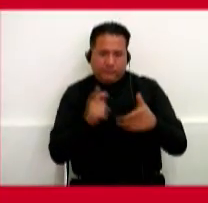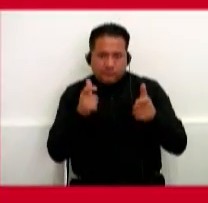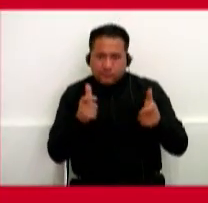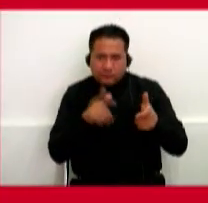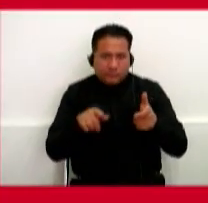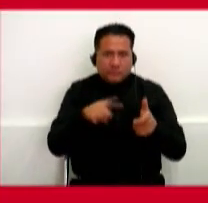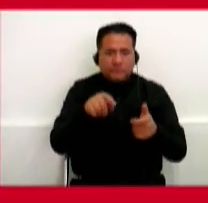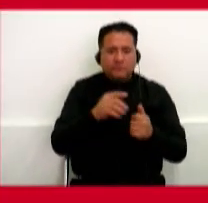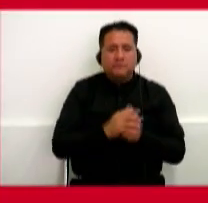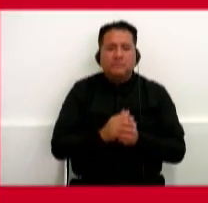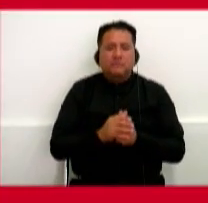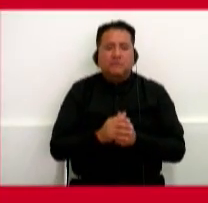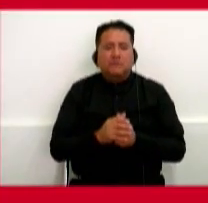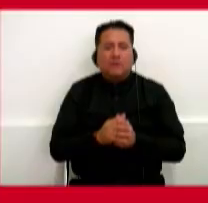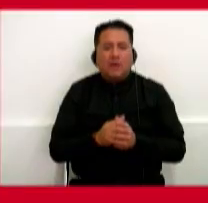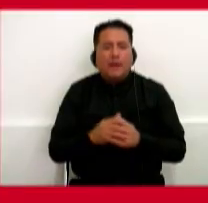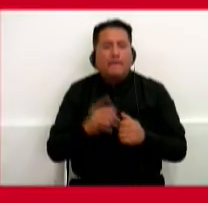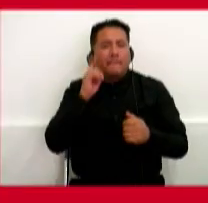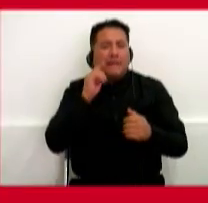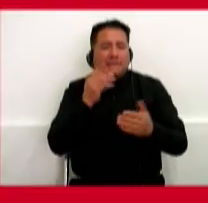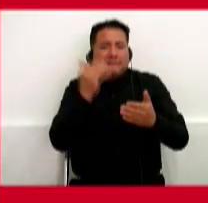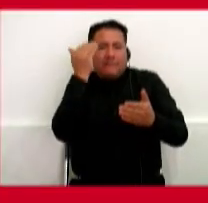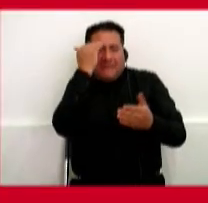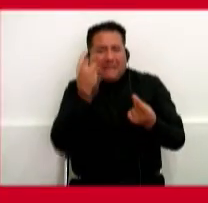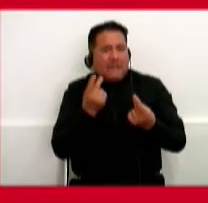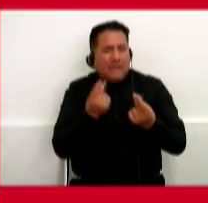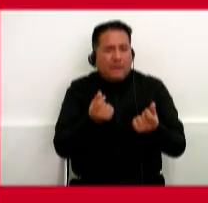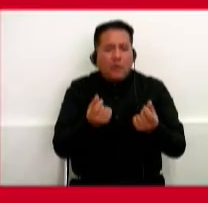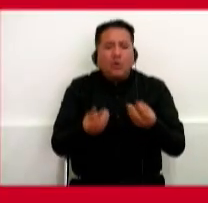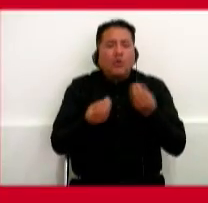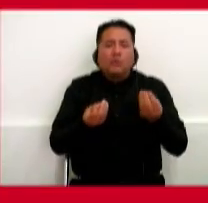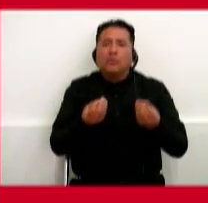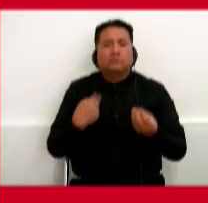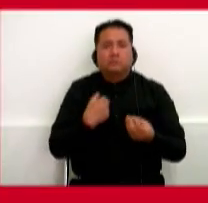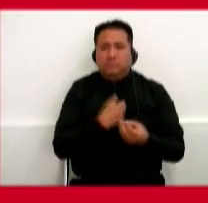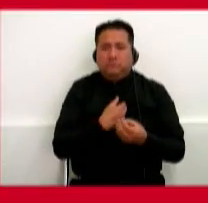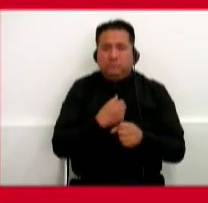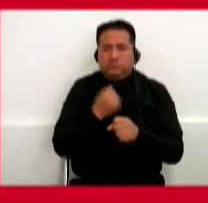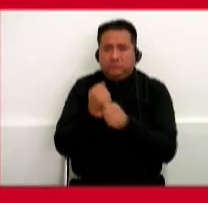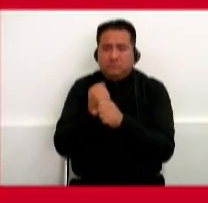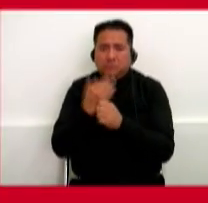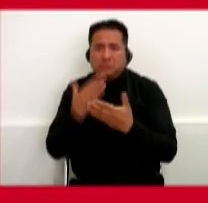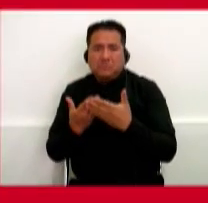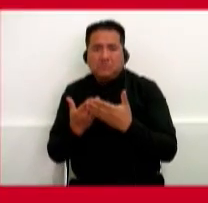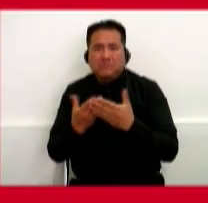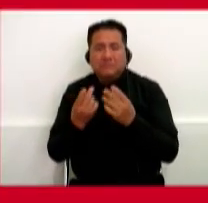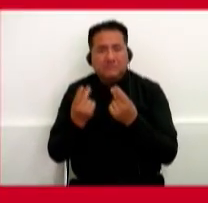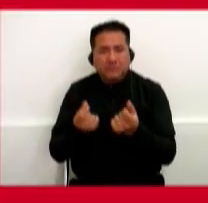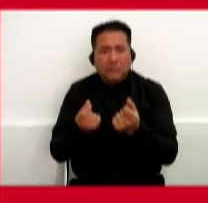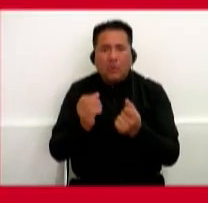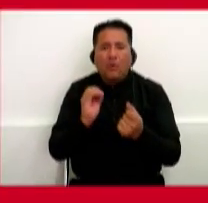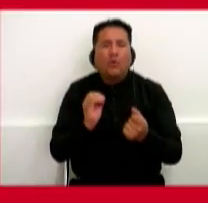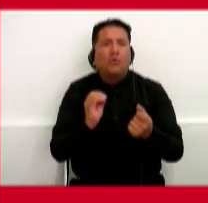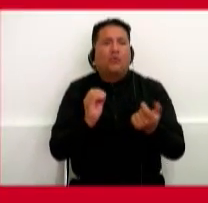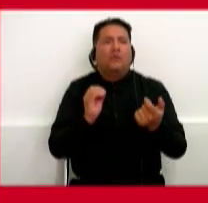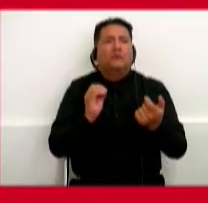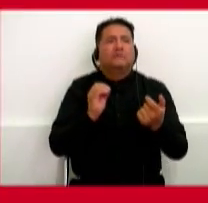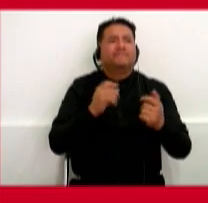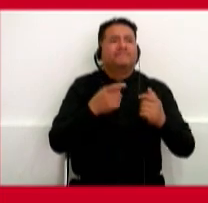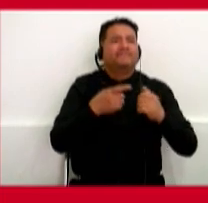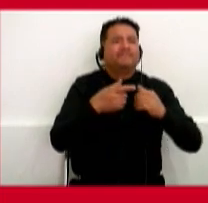el saber cómo estamos operando y que justamente veamos dónde son las zonas críticas y poder